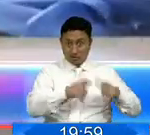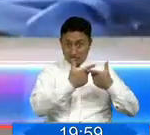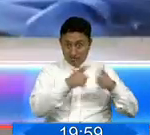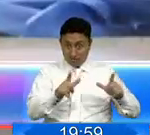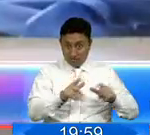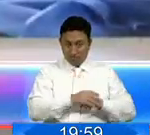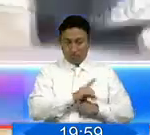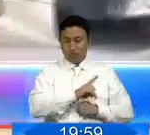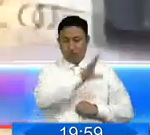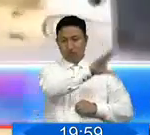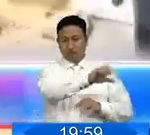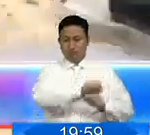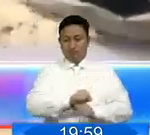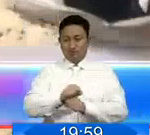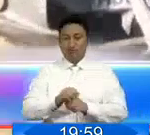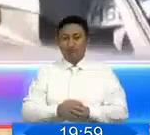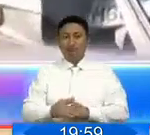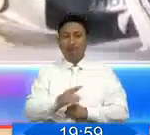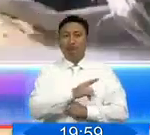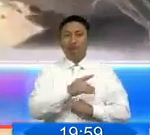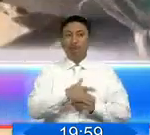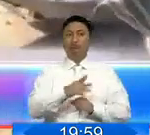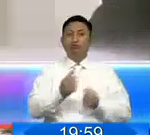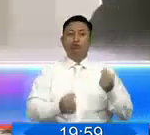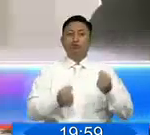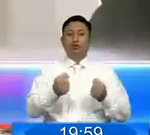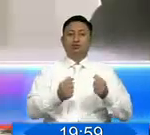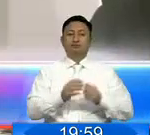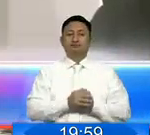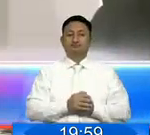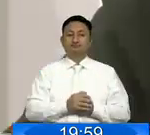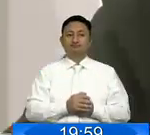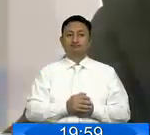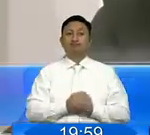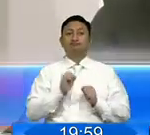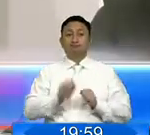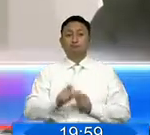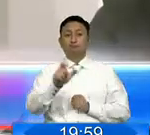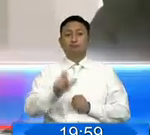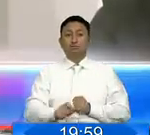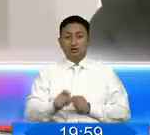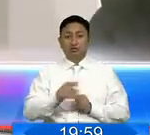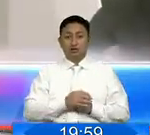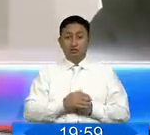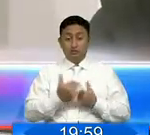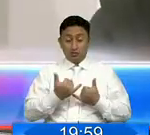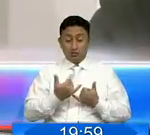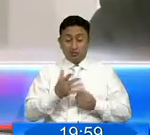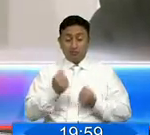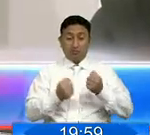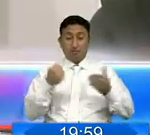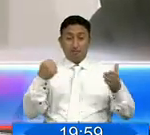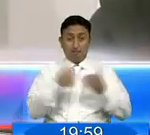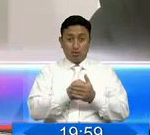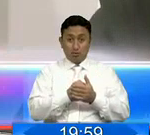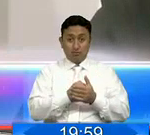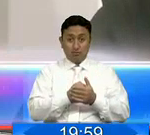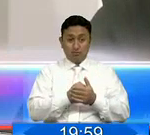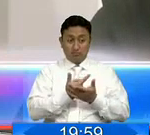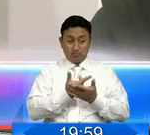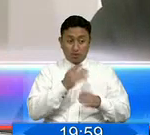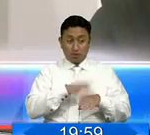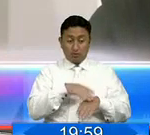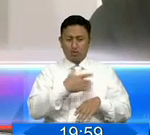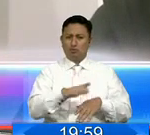por sus acciones cuando estaban sentados en el volante. Sí se encuentran gente que ha participado últimamente en accidentes de tránsito cuyas consecuencias han